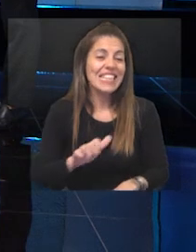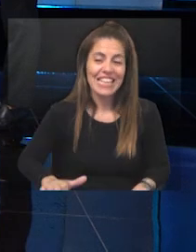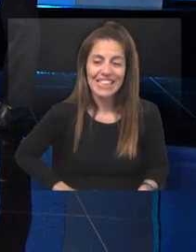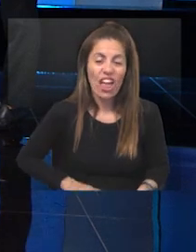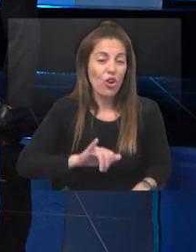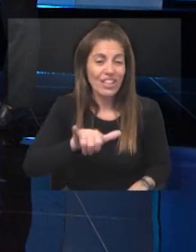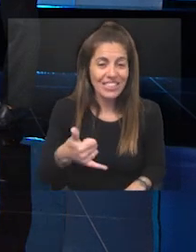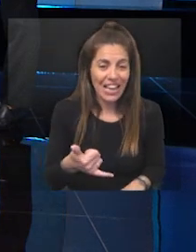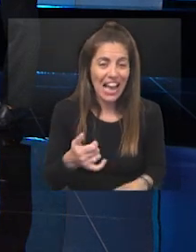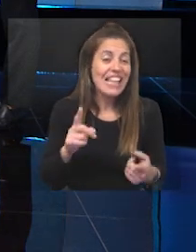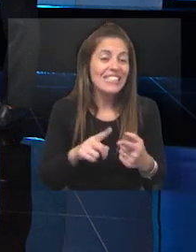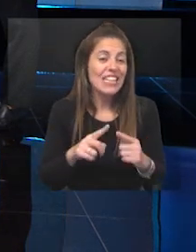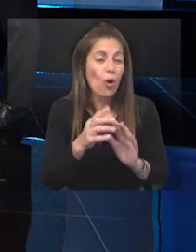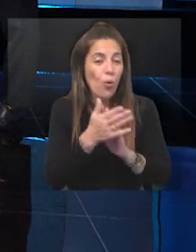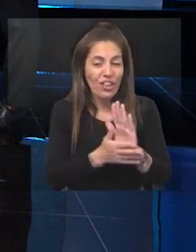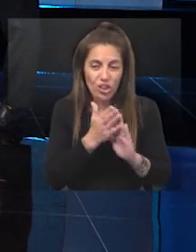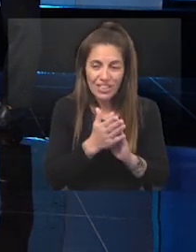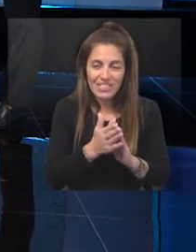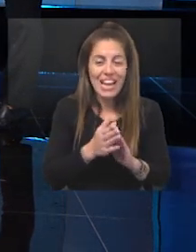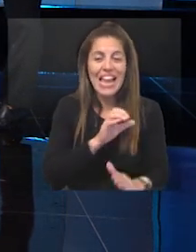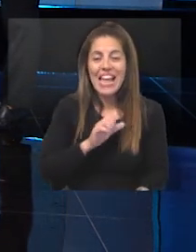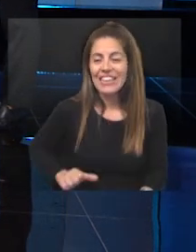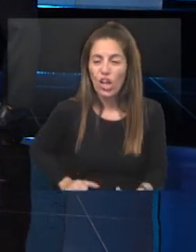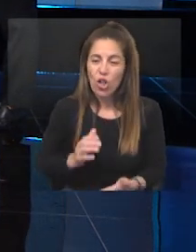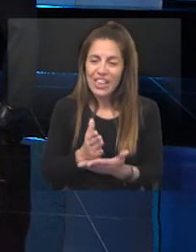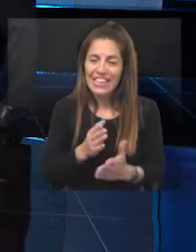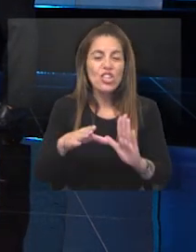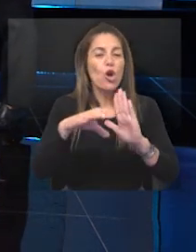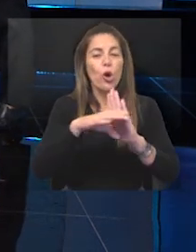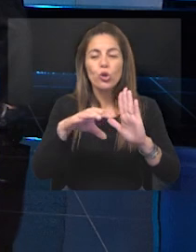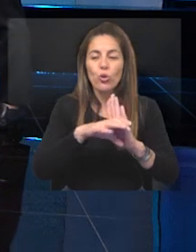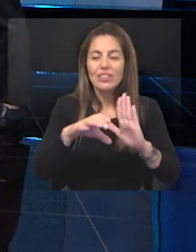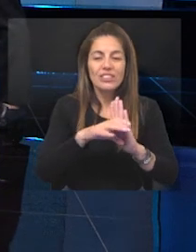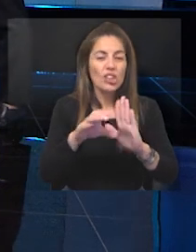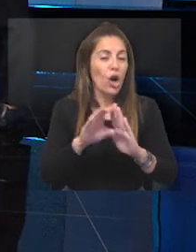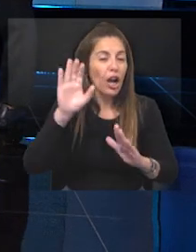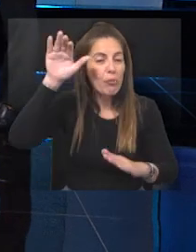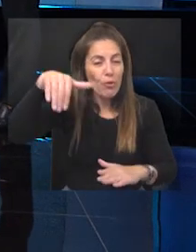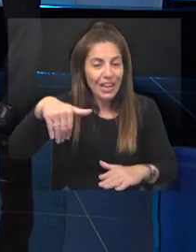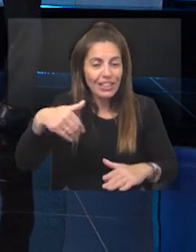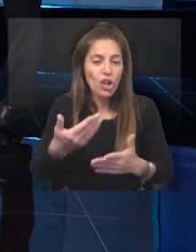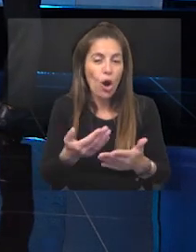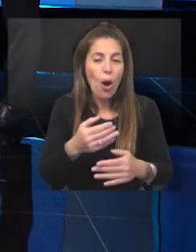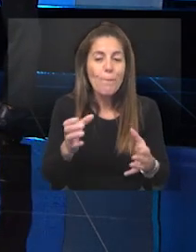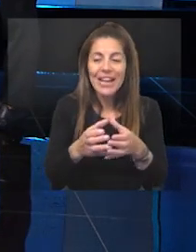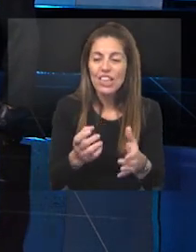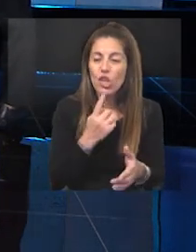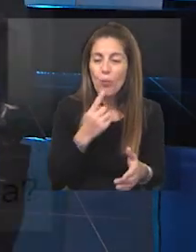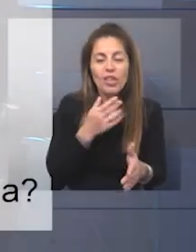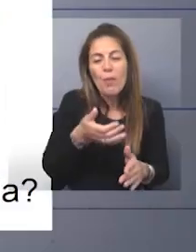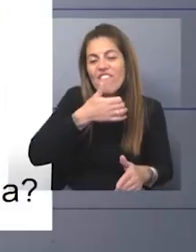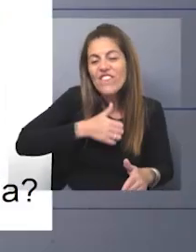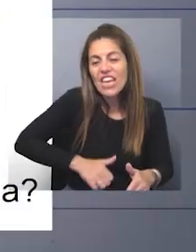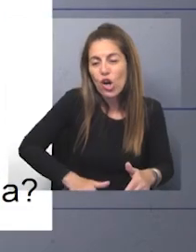hay es el gran acuerdo nacional Estado de derecho que tenemos la Constitución el republicanismo robusto partidos políticos más viejos de la